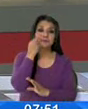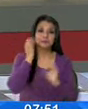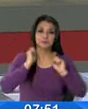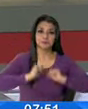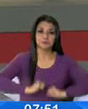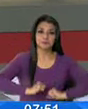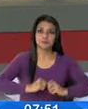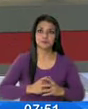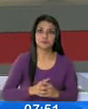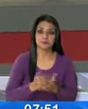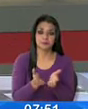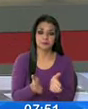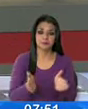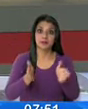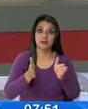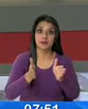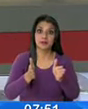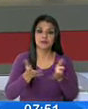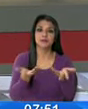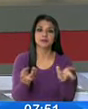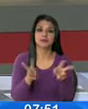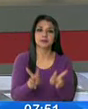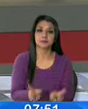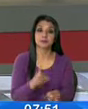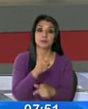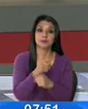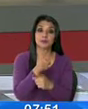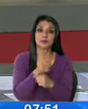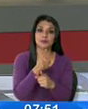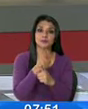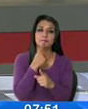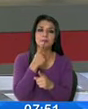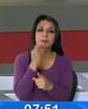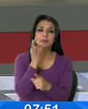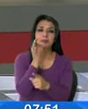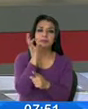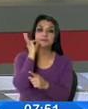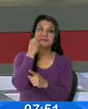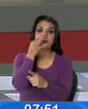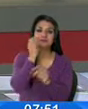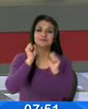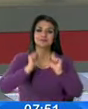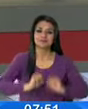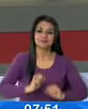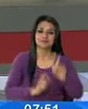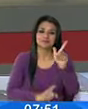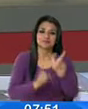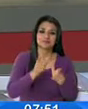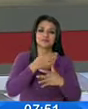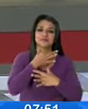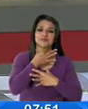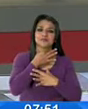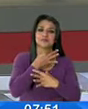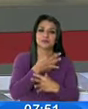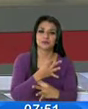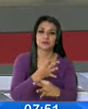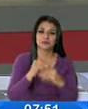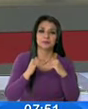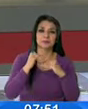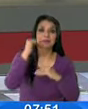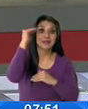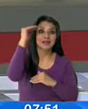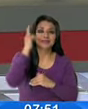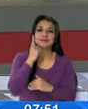En vasija de barro también, por lo que adquieren ese sabor incomparable que agrada a todos nosotros. Sobre todo la